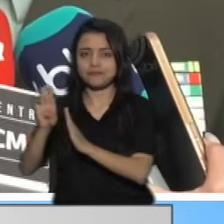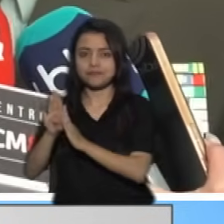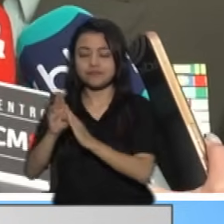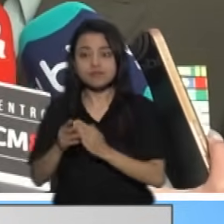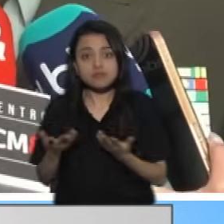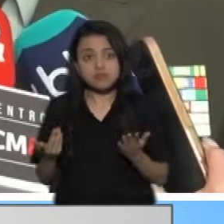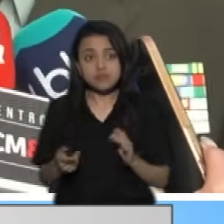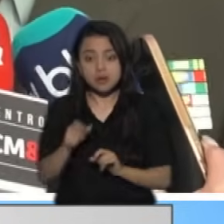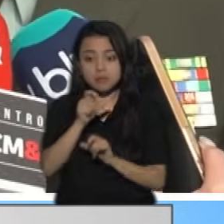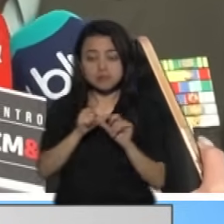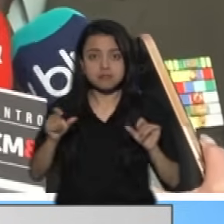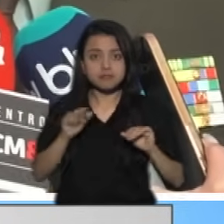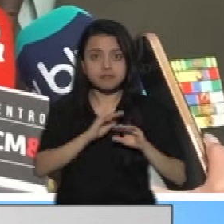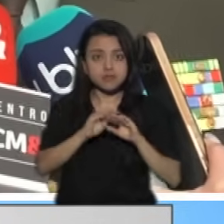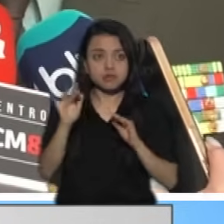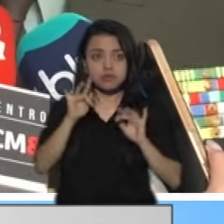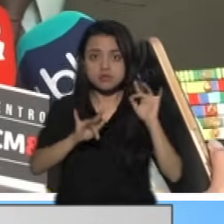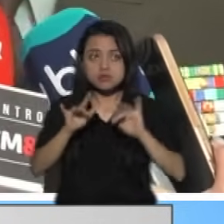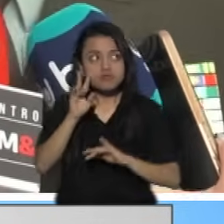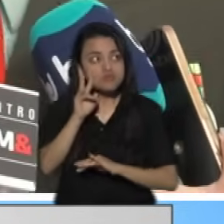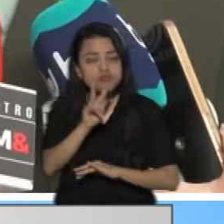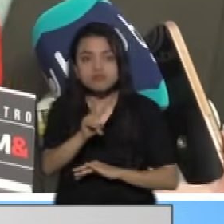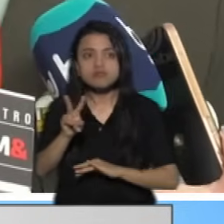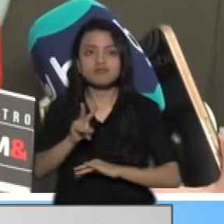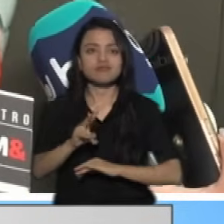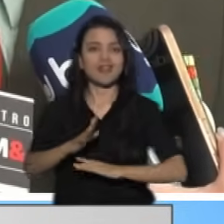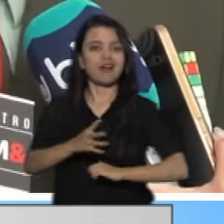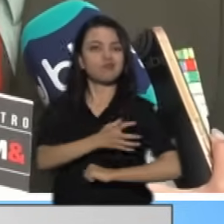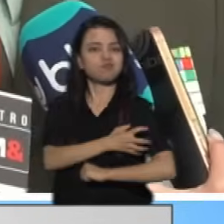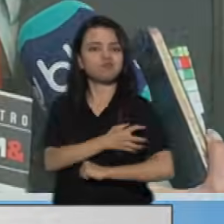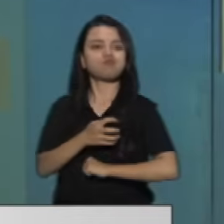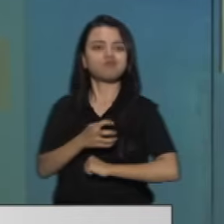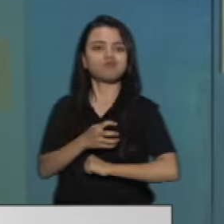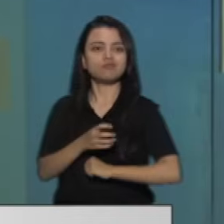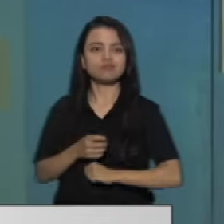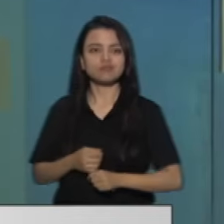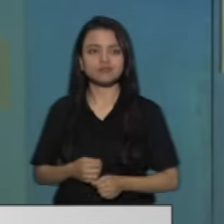empoderamiento de la mujer en la policía colombiana en varios escenarios.